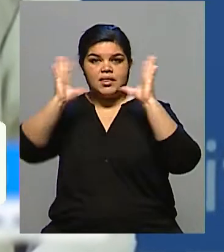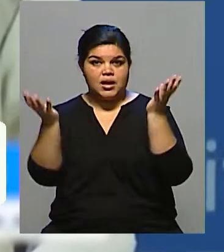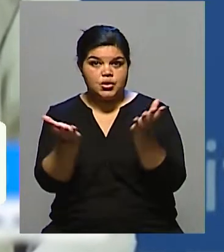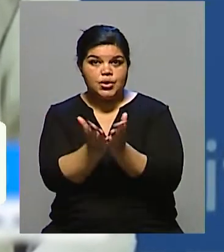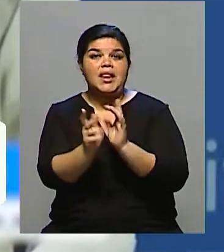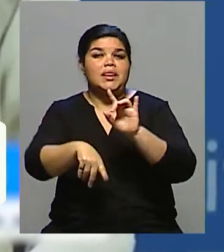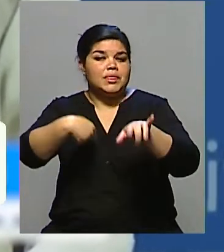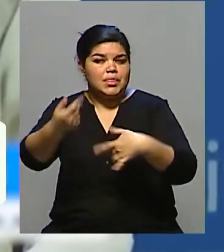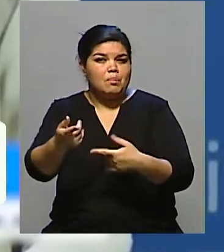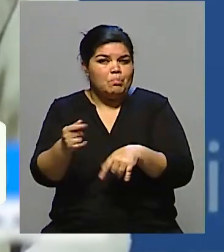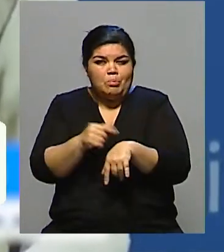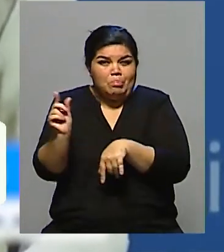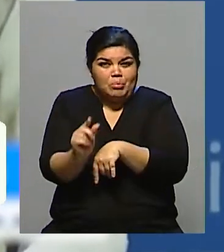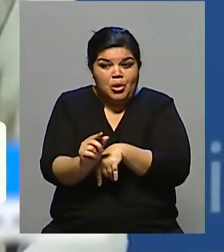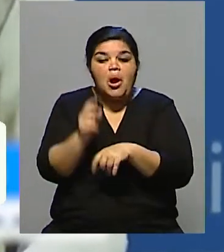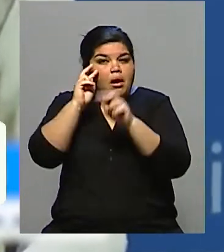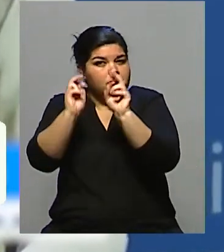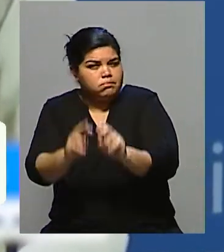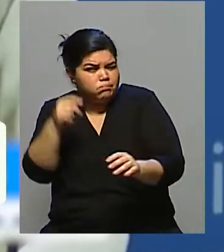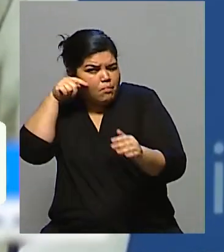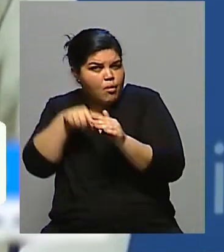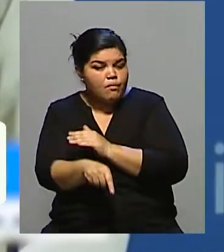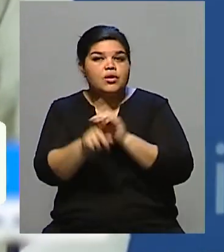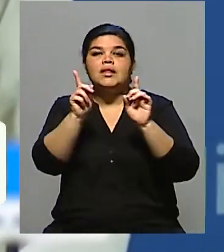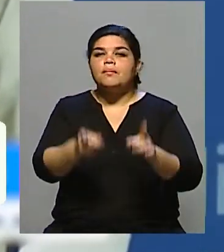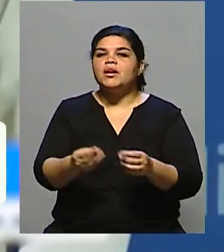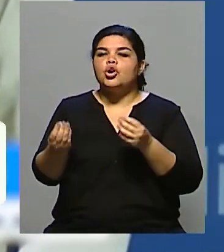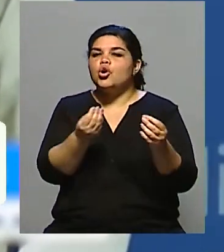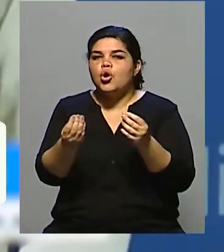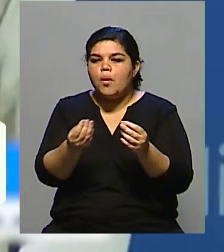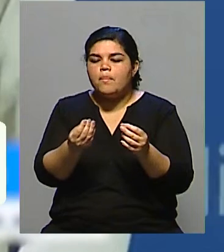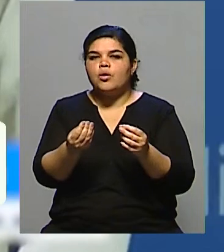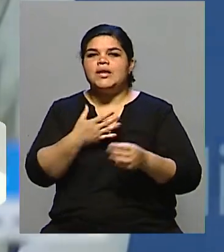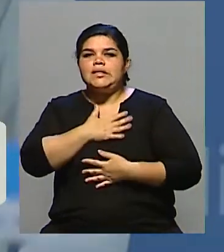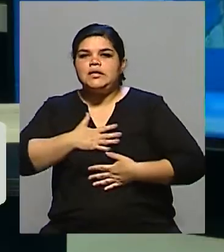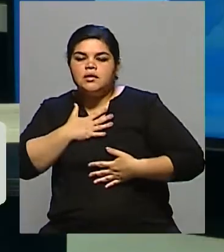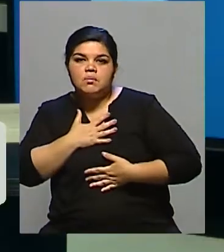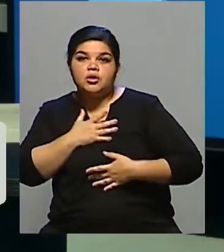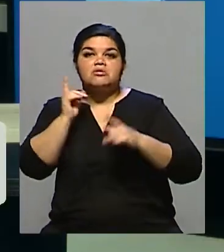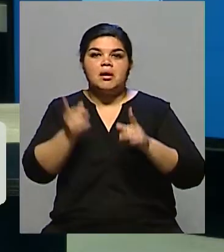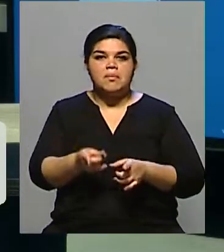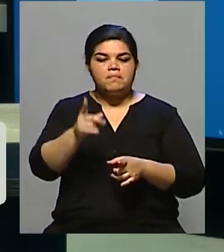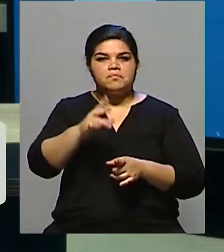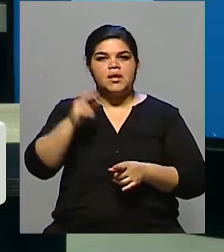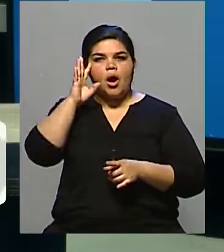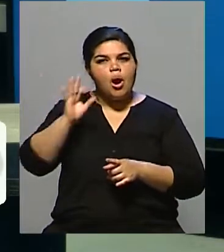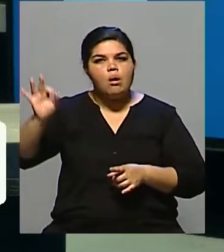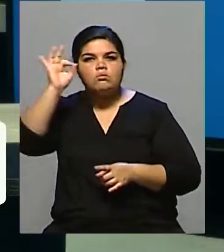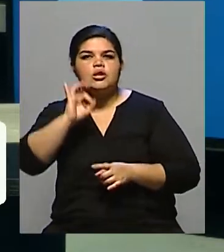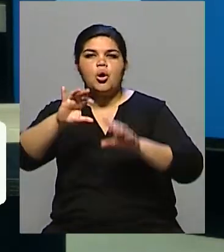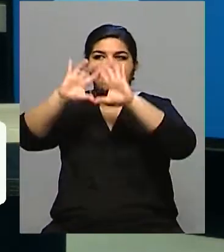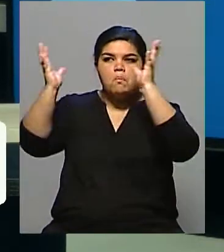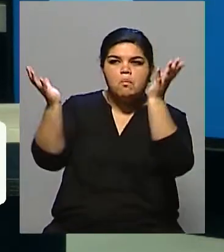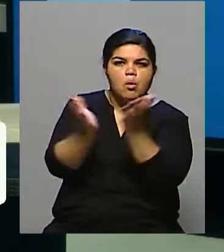minutos nada más. Vamos a ver cómo está el panorama, cuál es la percepción, cuál es la evaluación que han hecho los propios italianos y el mundo a partir